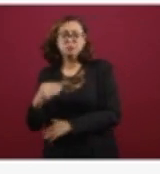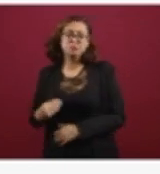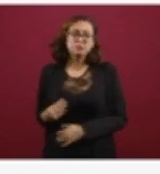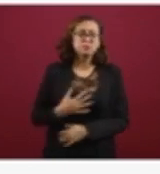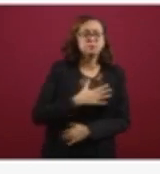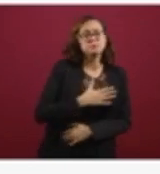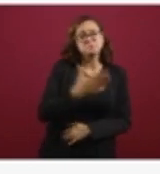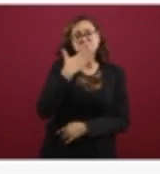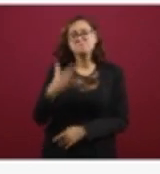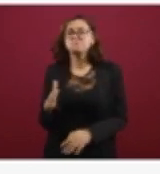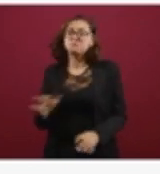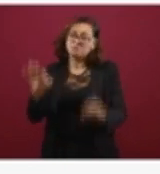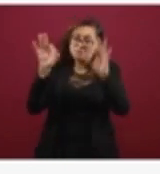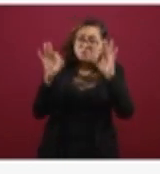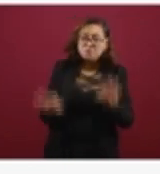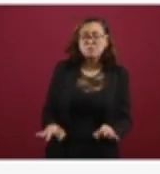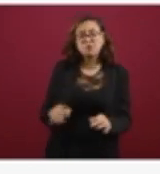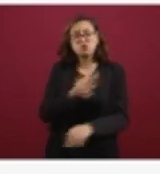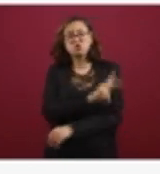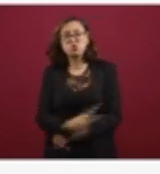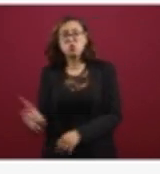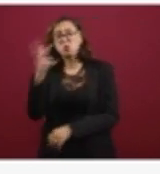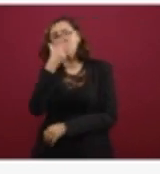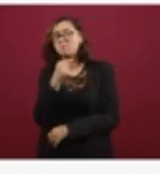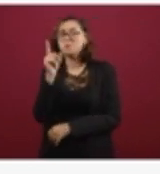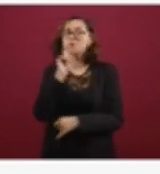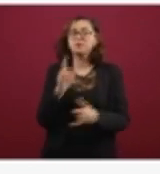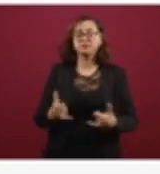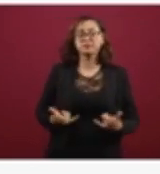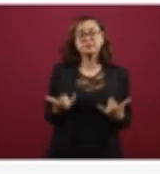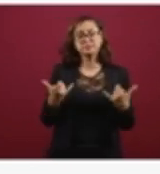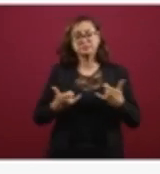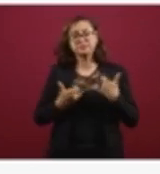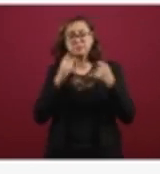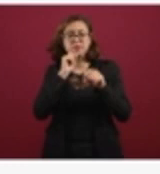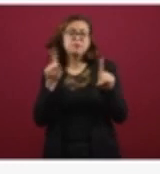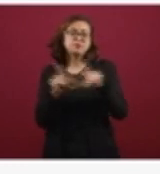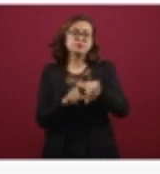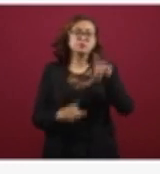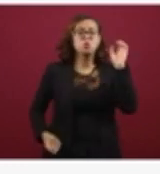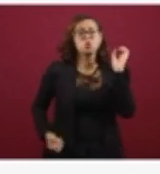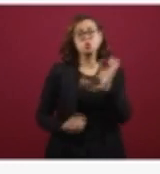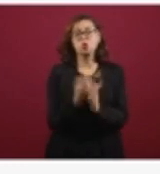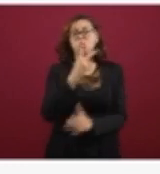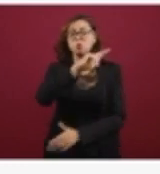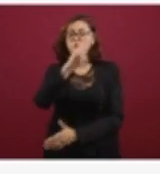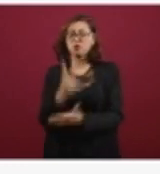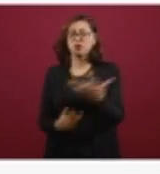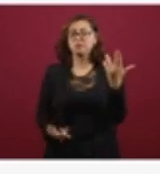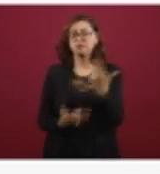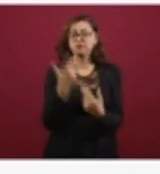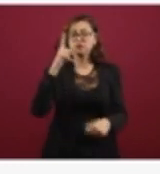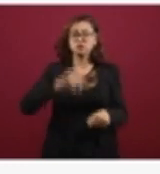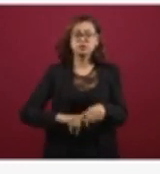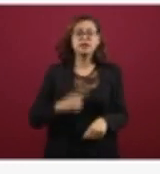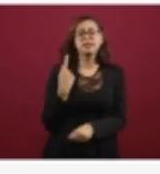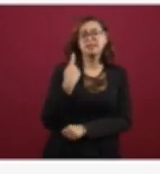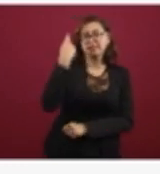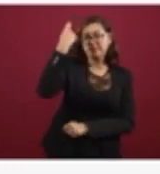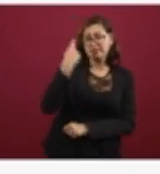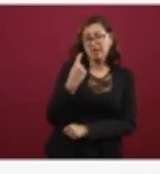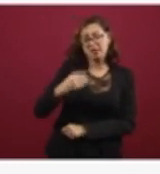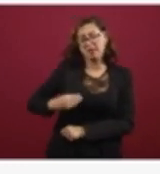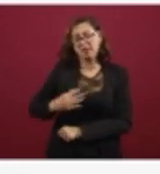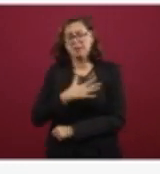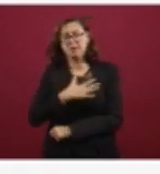todos las y los jóvenes. También existe ahora el Programa Nacional de Becas para el Bienestar, que brinda apoyo a más de